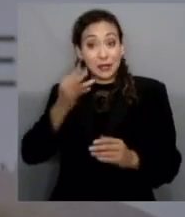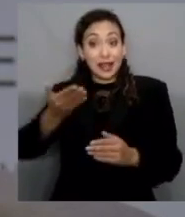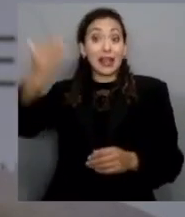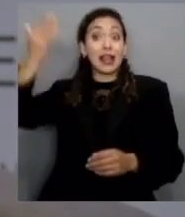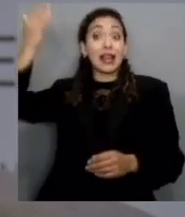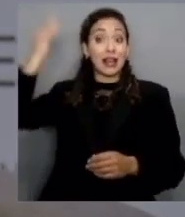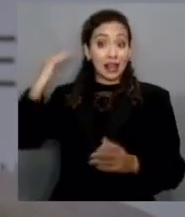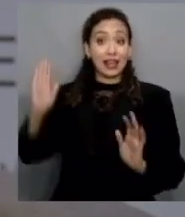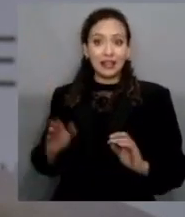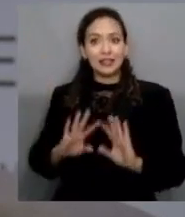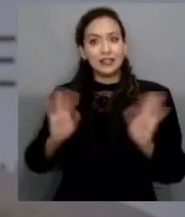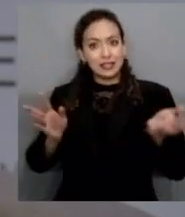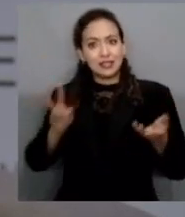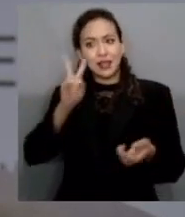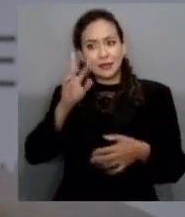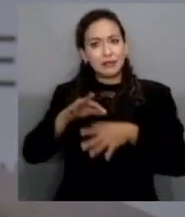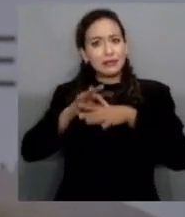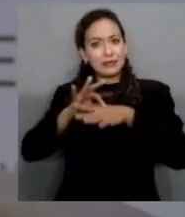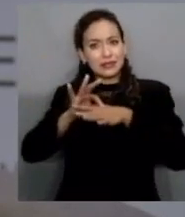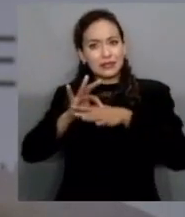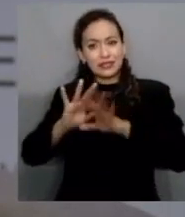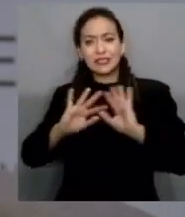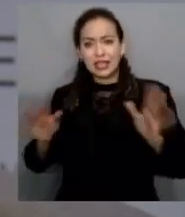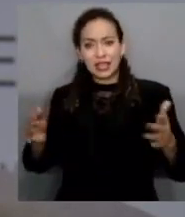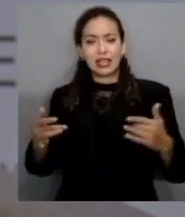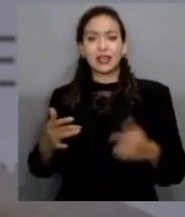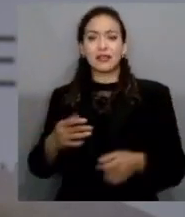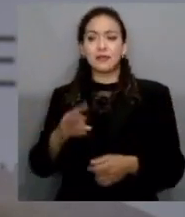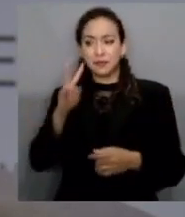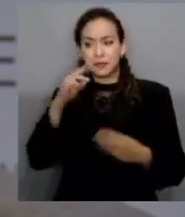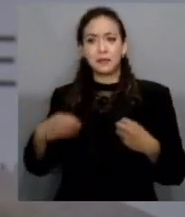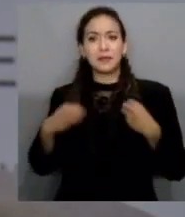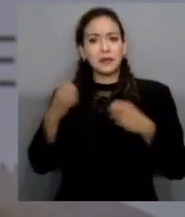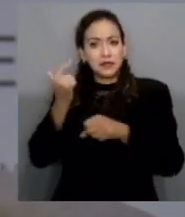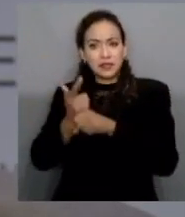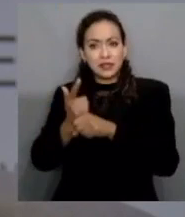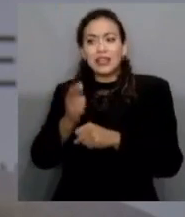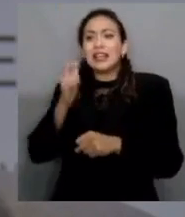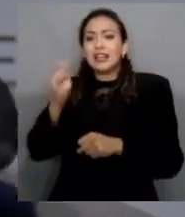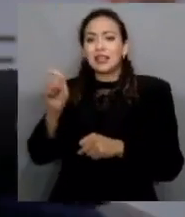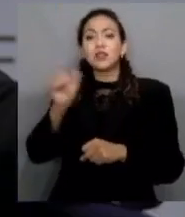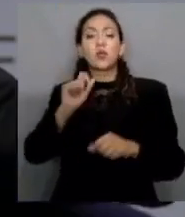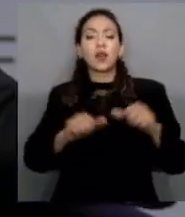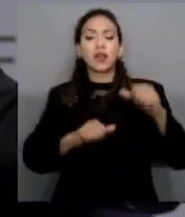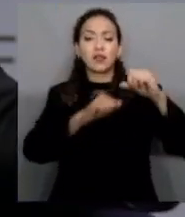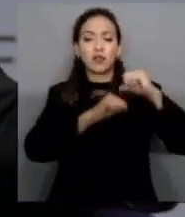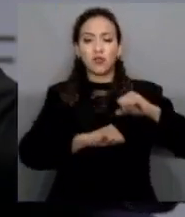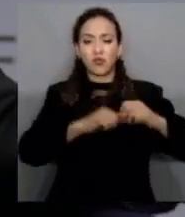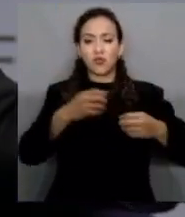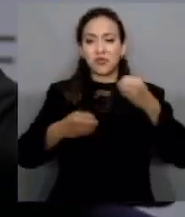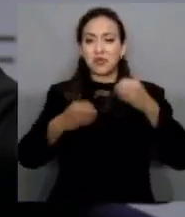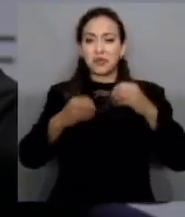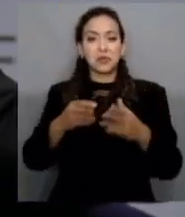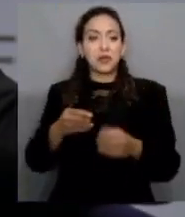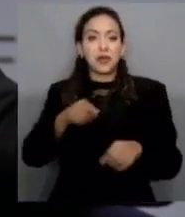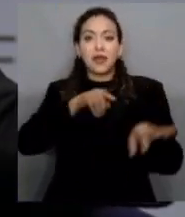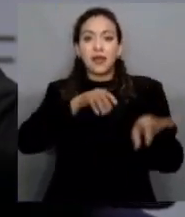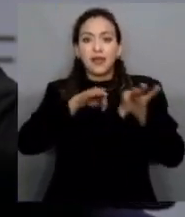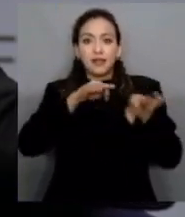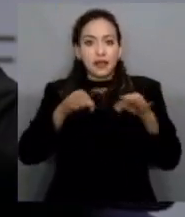lo que es tener un poder judicial que no es autónomo, como un Congreso